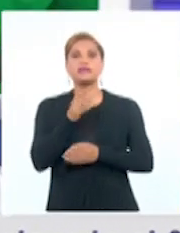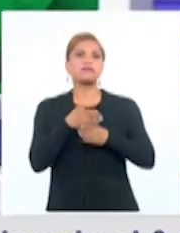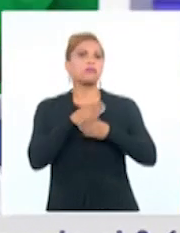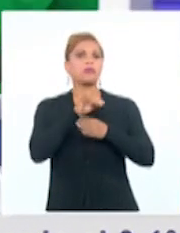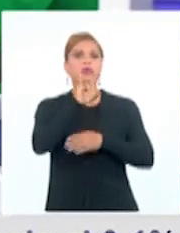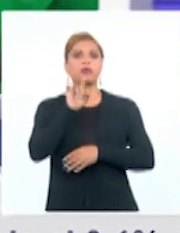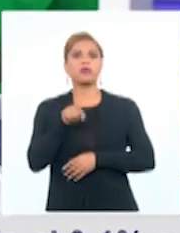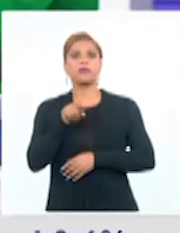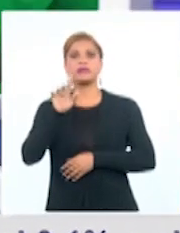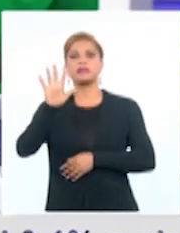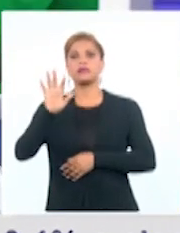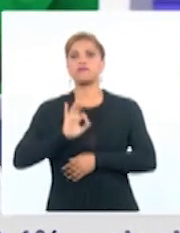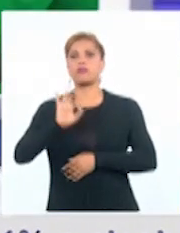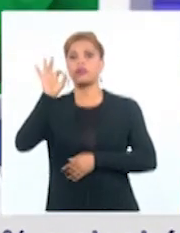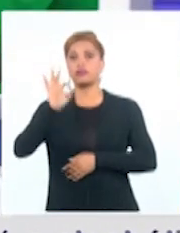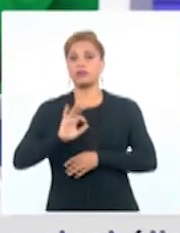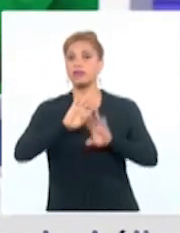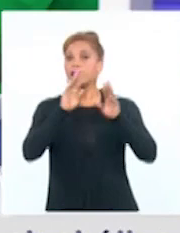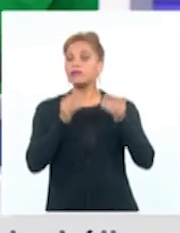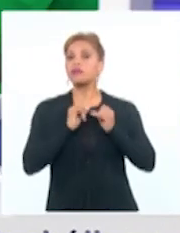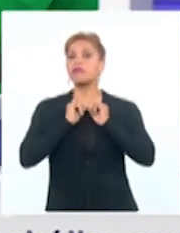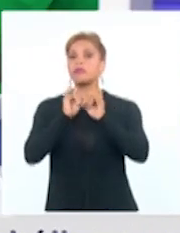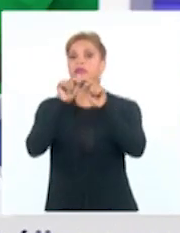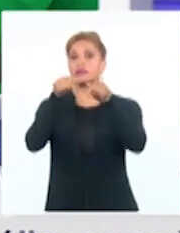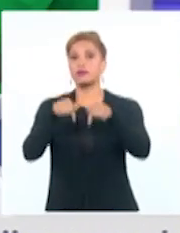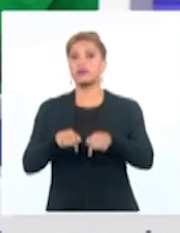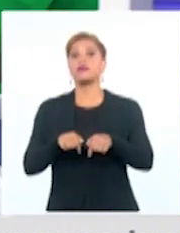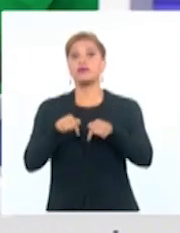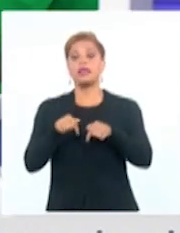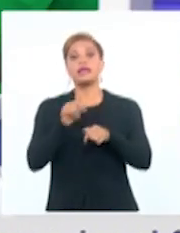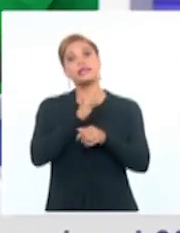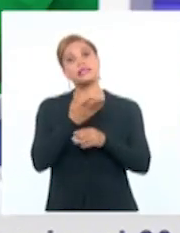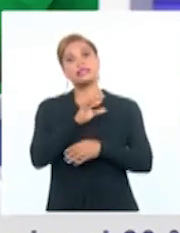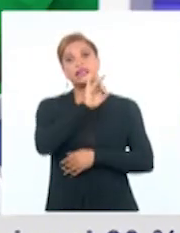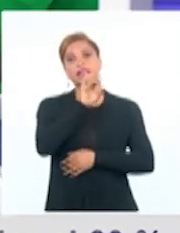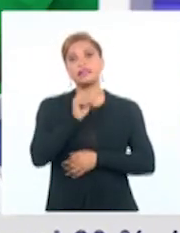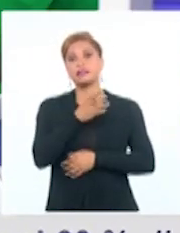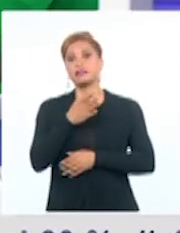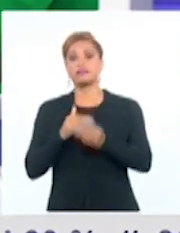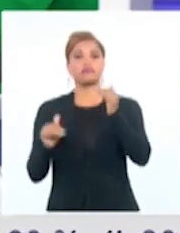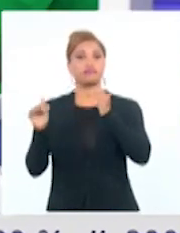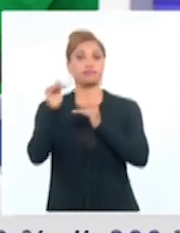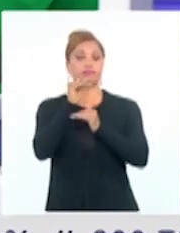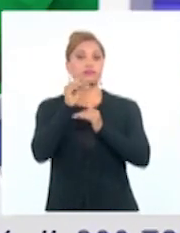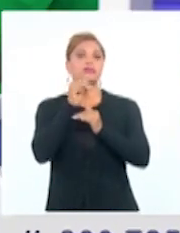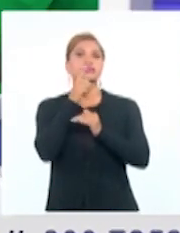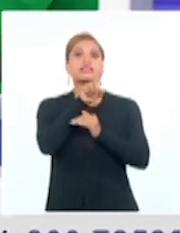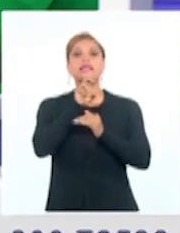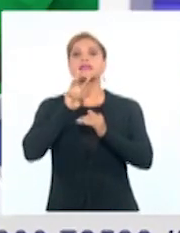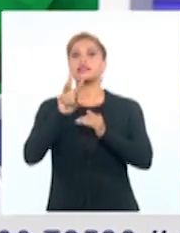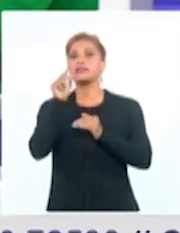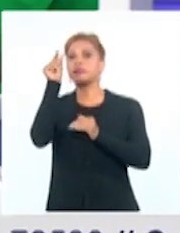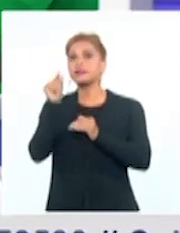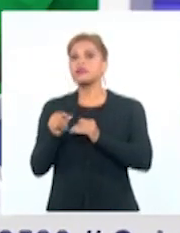9,5% de todos los que informamos hoy, y de 70 años y más, 13, que es el